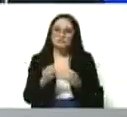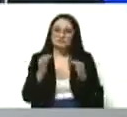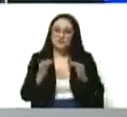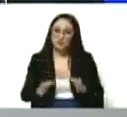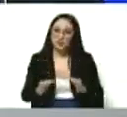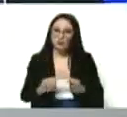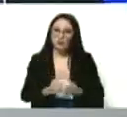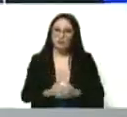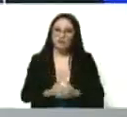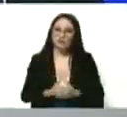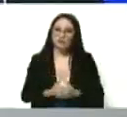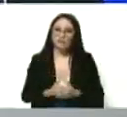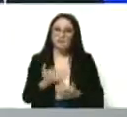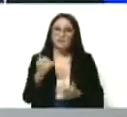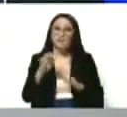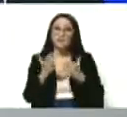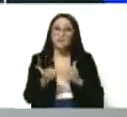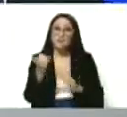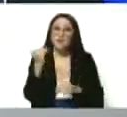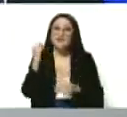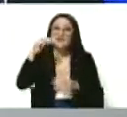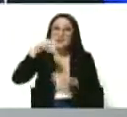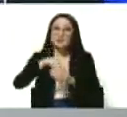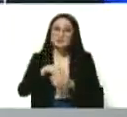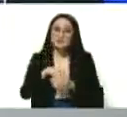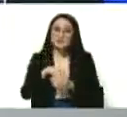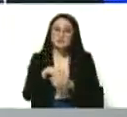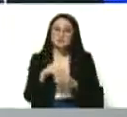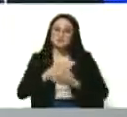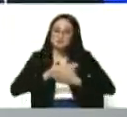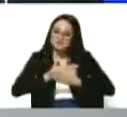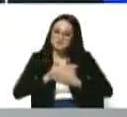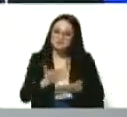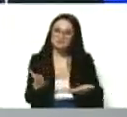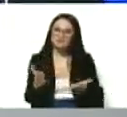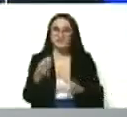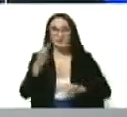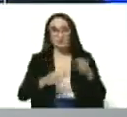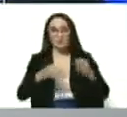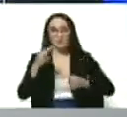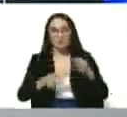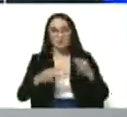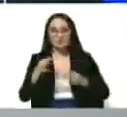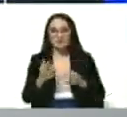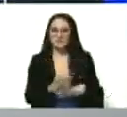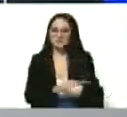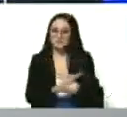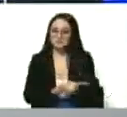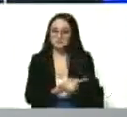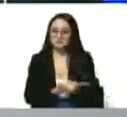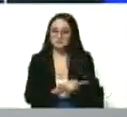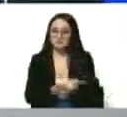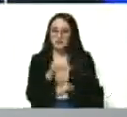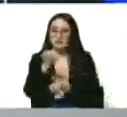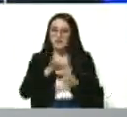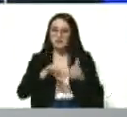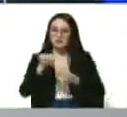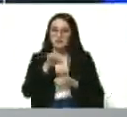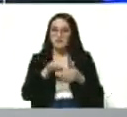mundo cada vez más inclusivo, en la que la solidaridad, la justicia, la hermandad y la